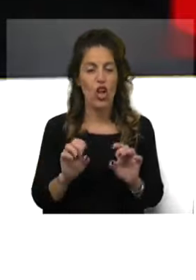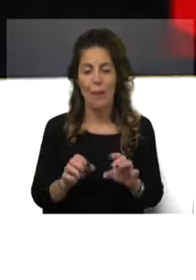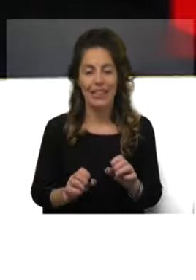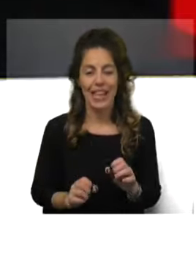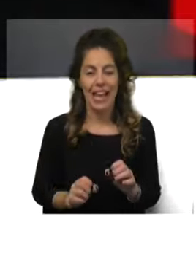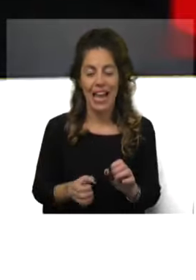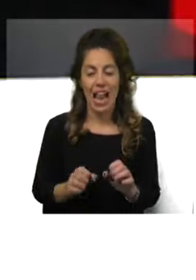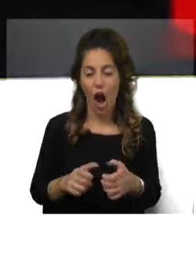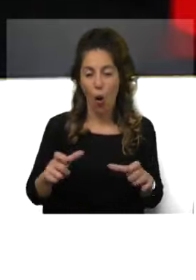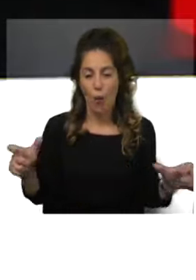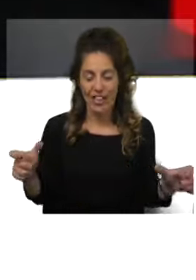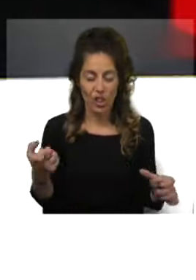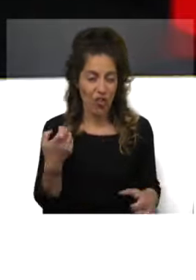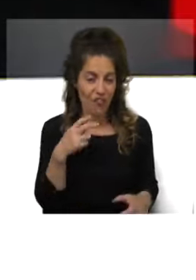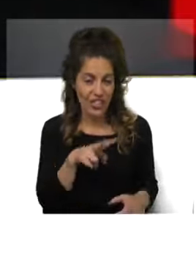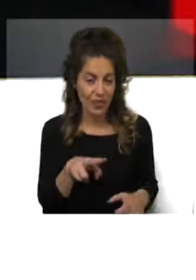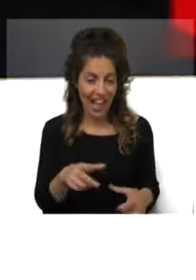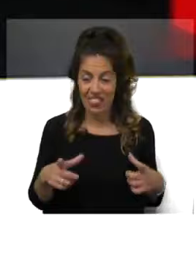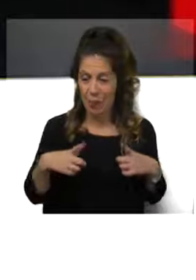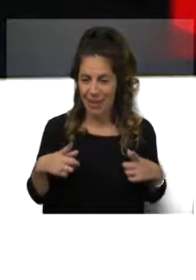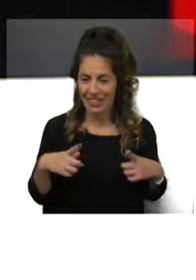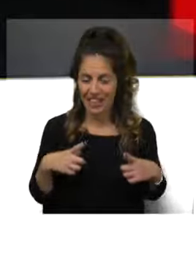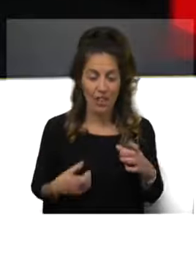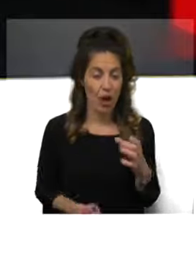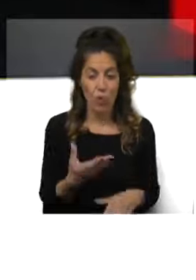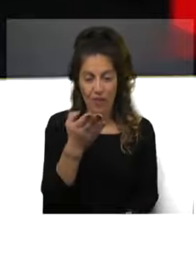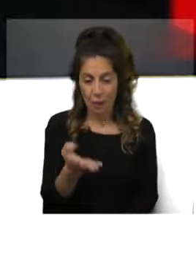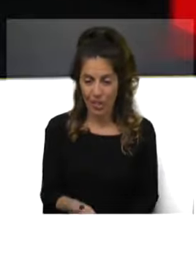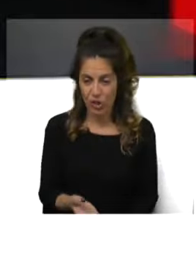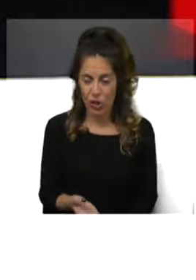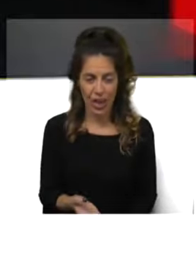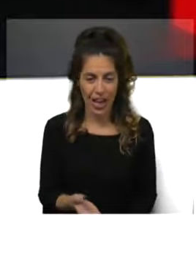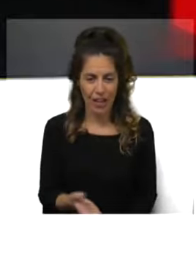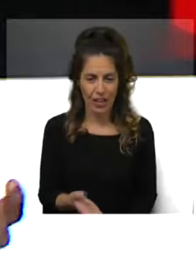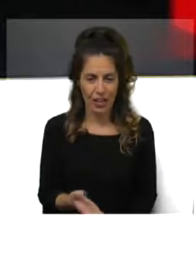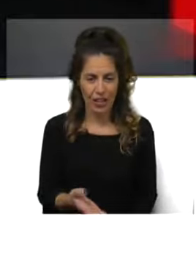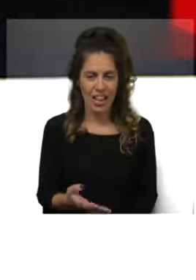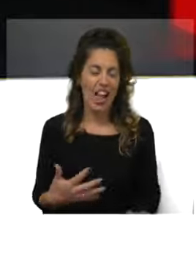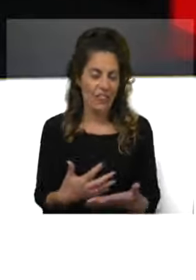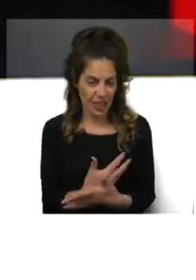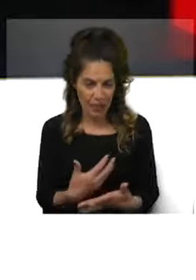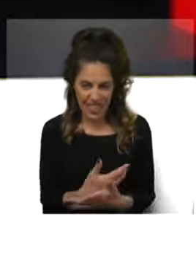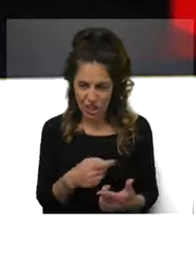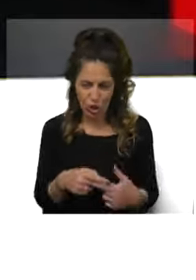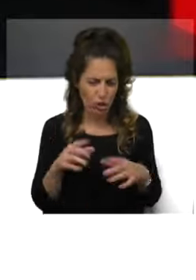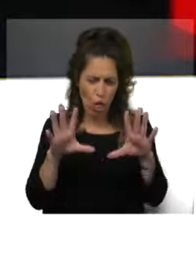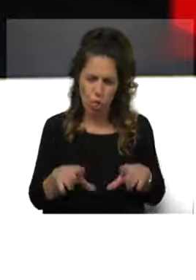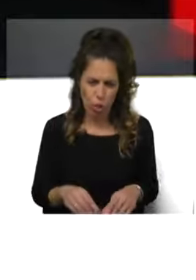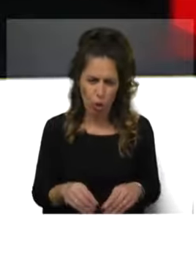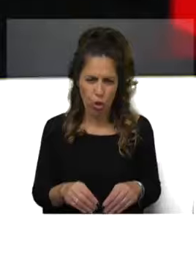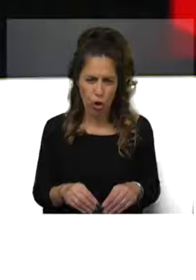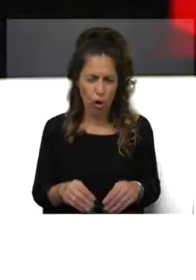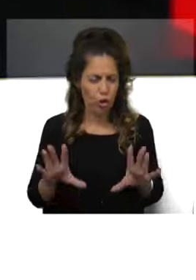visibilidad de de de expectativa de una nueva figura etcétera etcétera la victimización es decir todo lo que